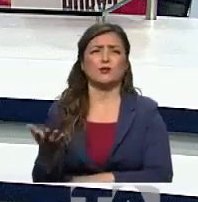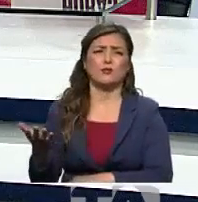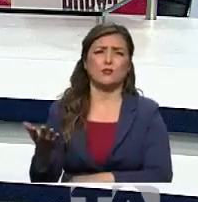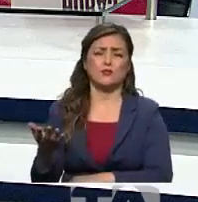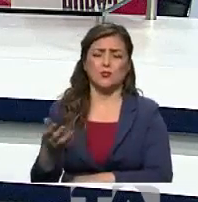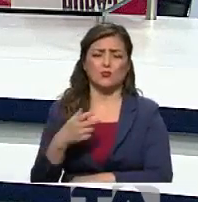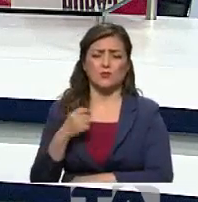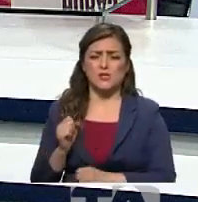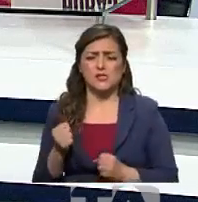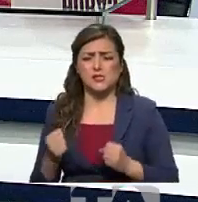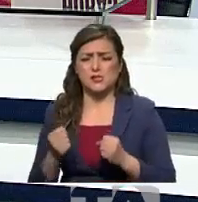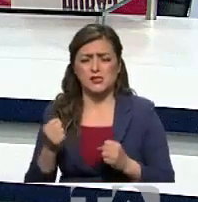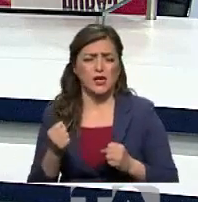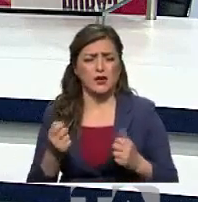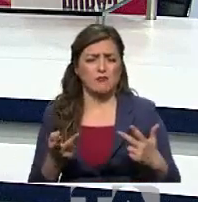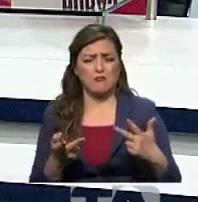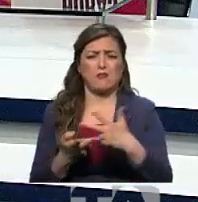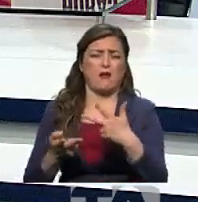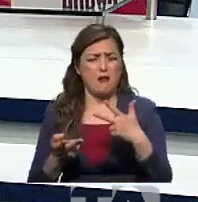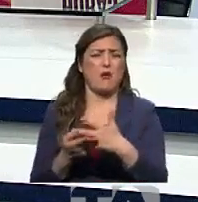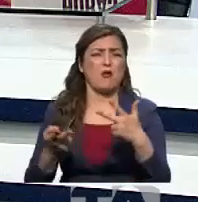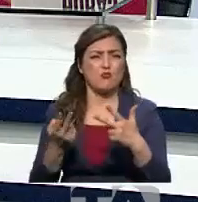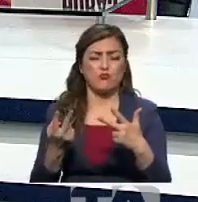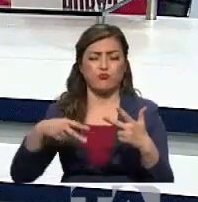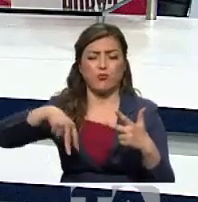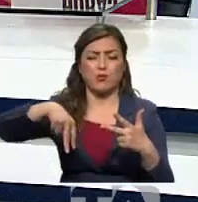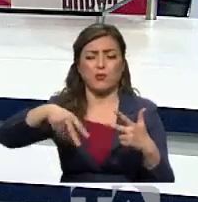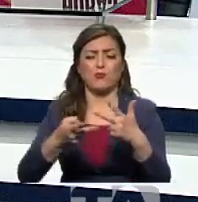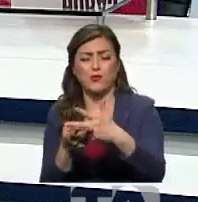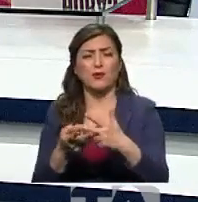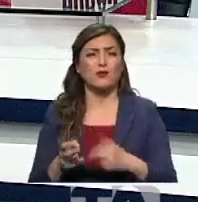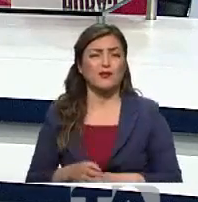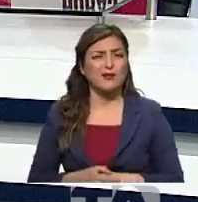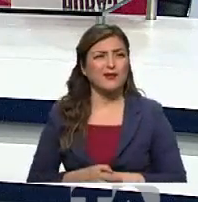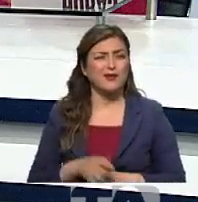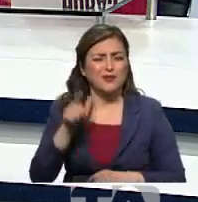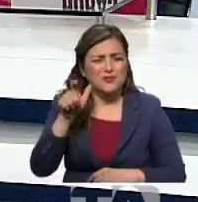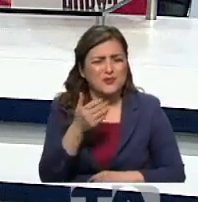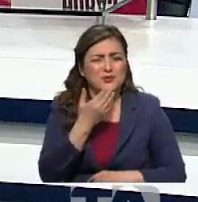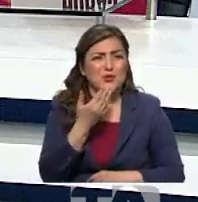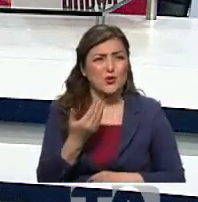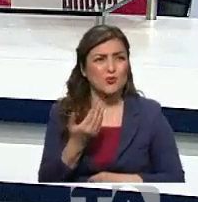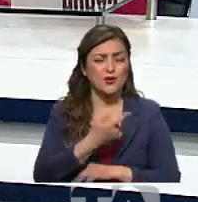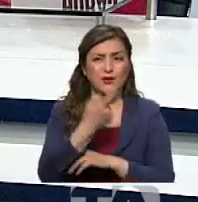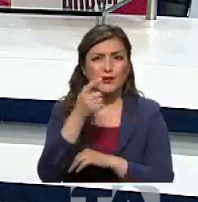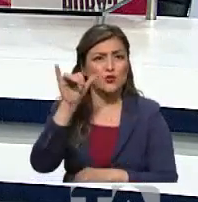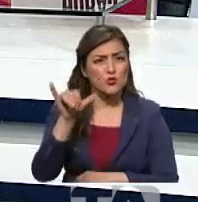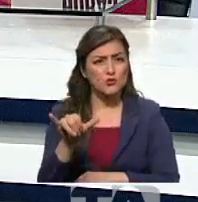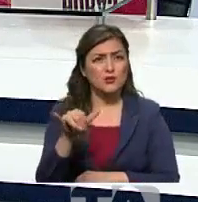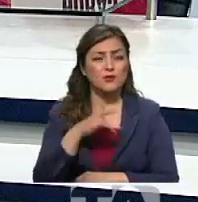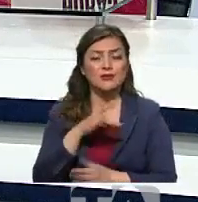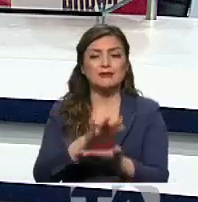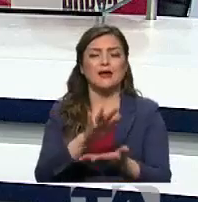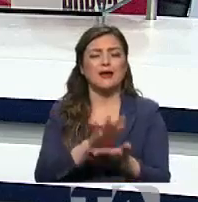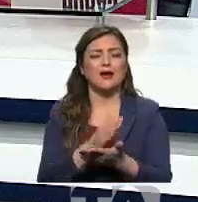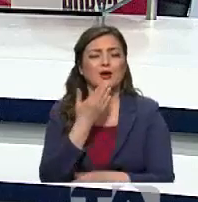seguir pasando. Además, yo no sé cómo la persona que realizó esto el día sábado puede estar